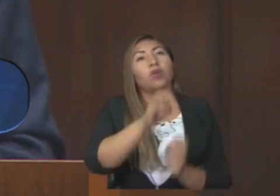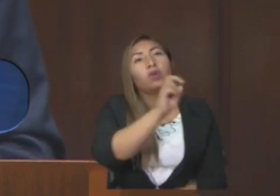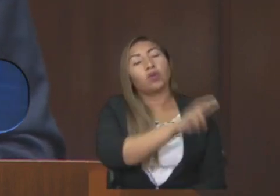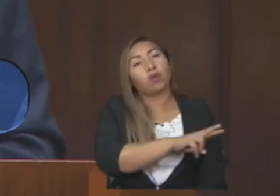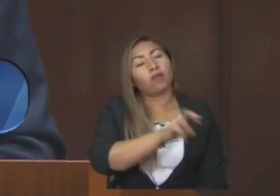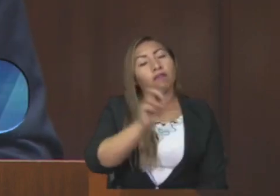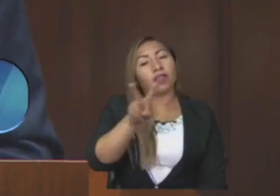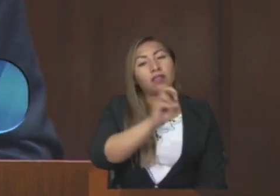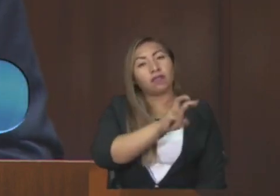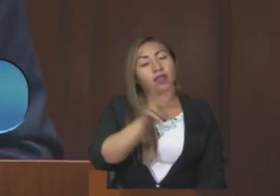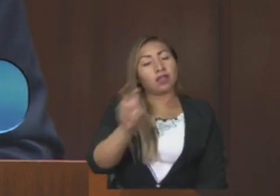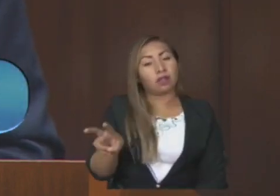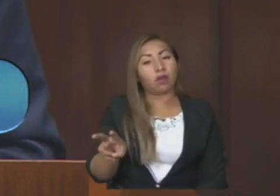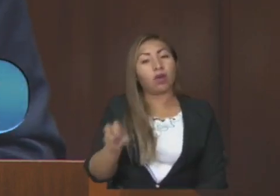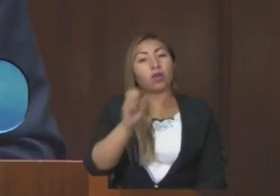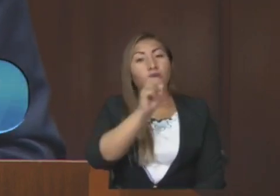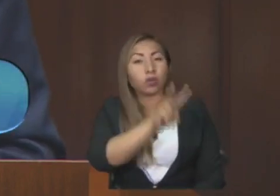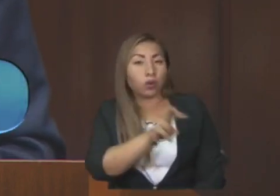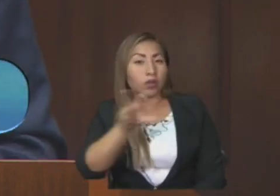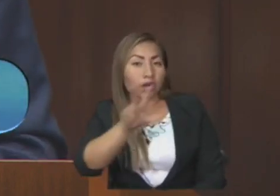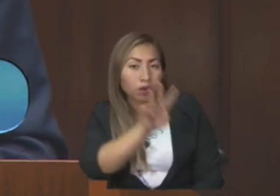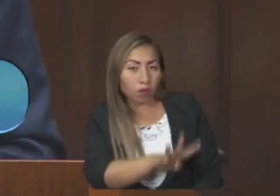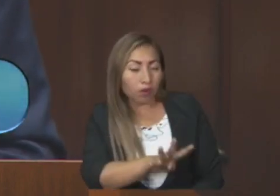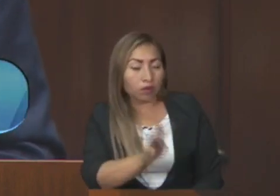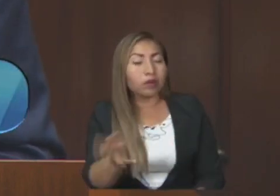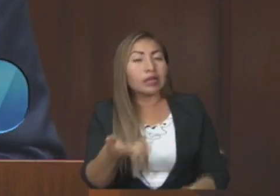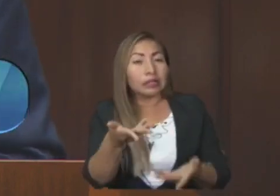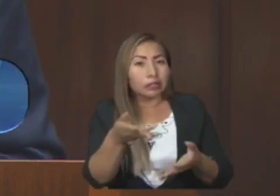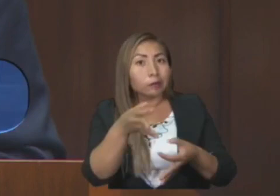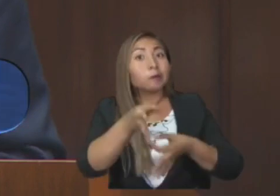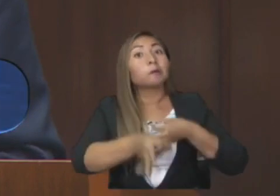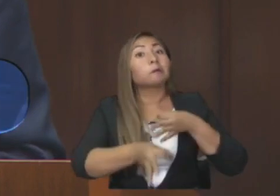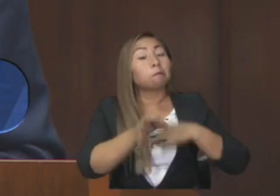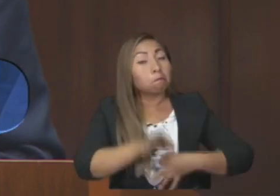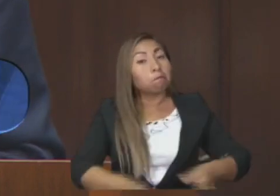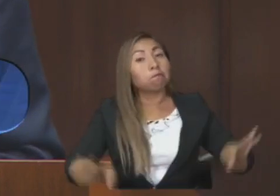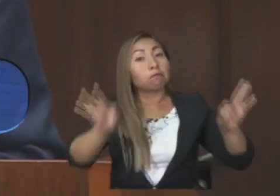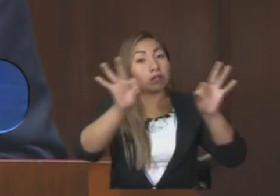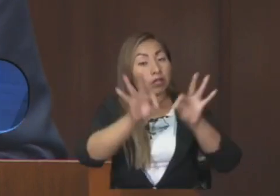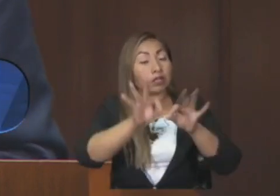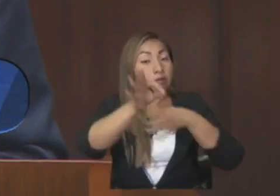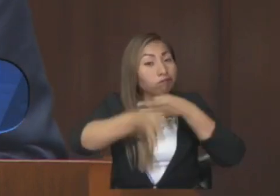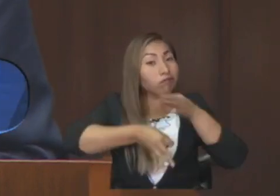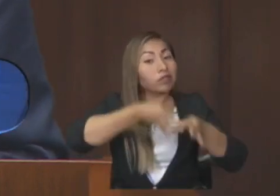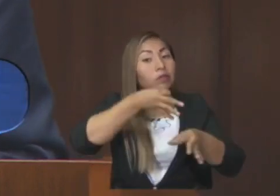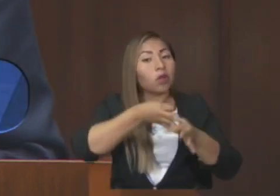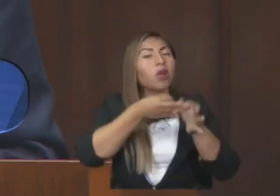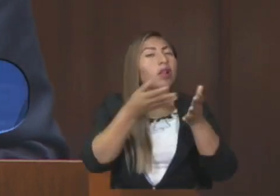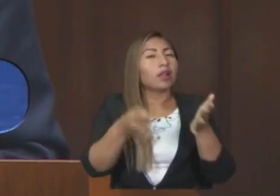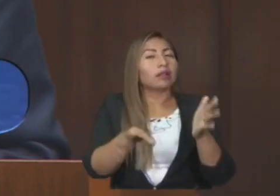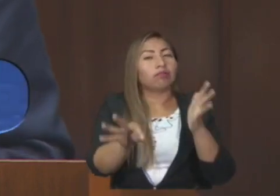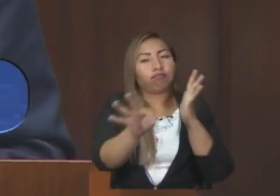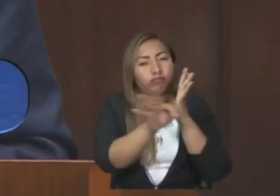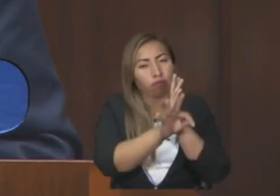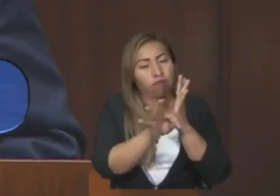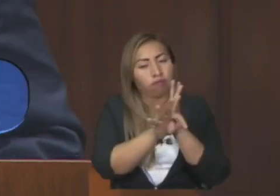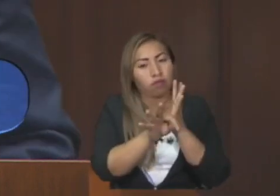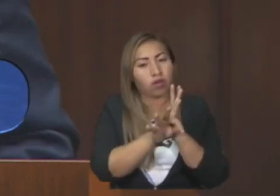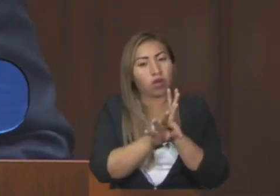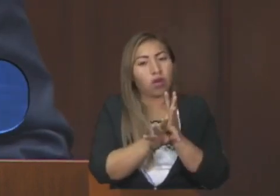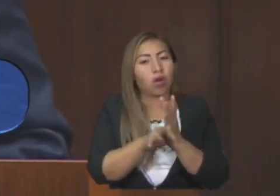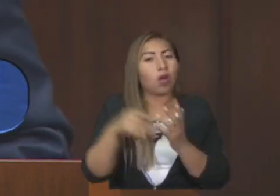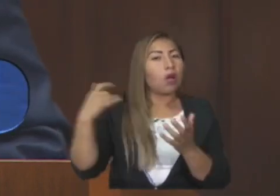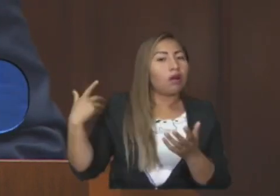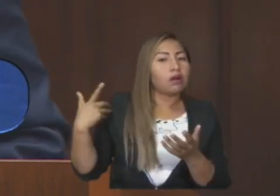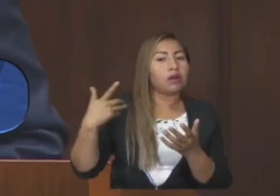2022-234, es importante explicar una citación técnica para poner en contexto los tiempos que se